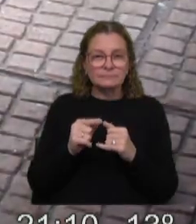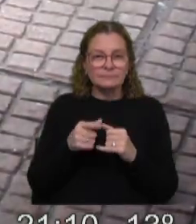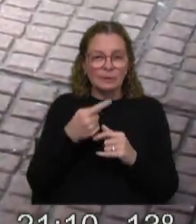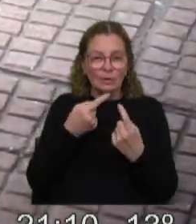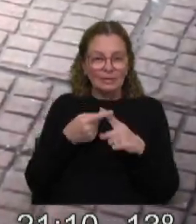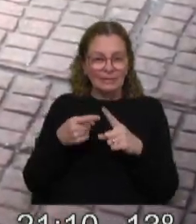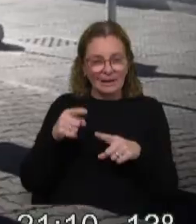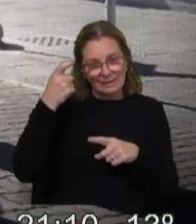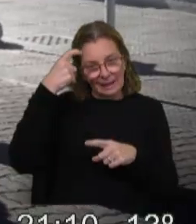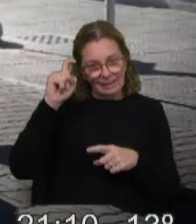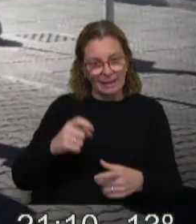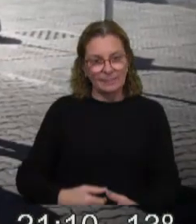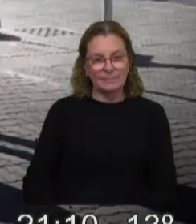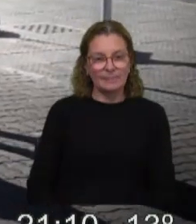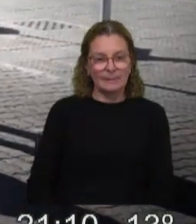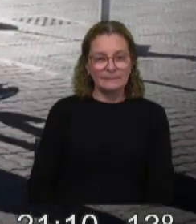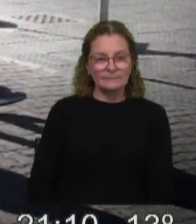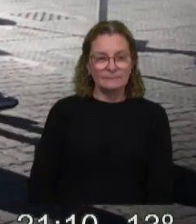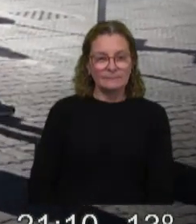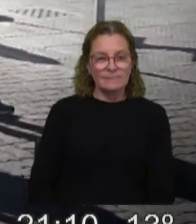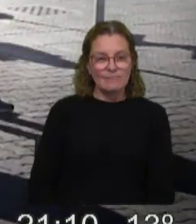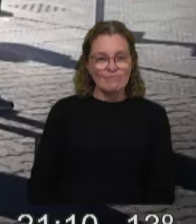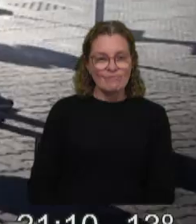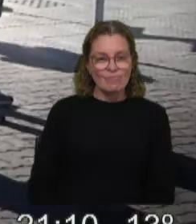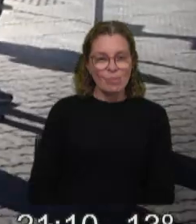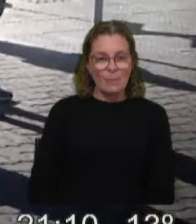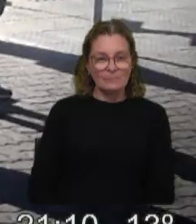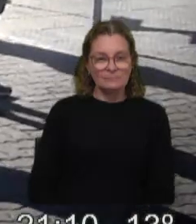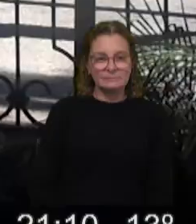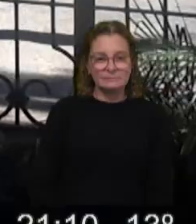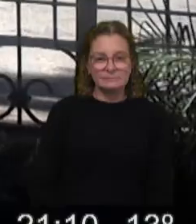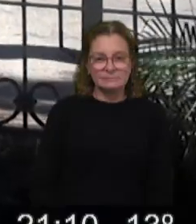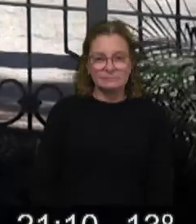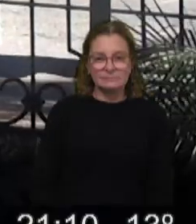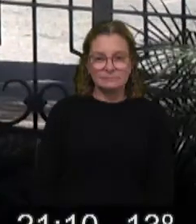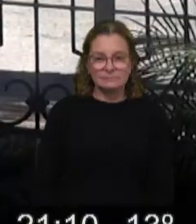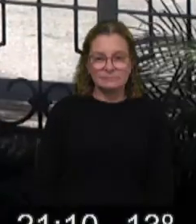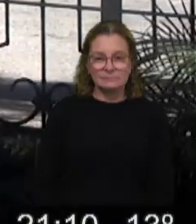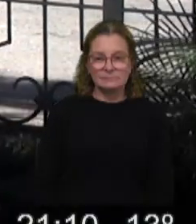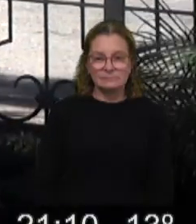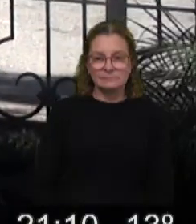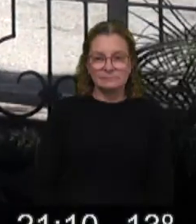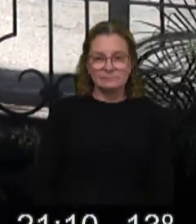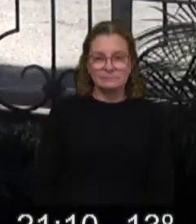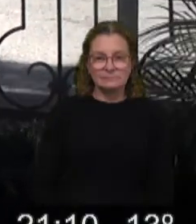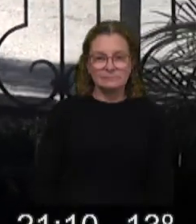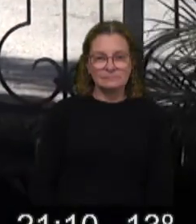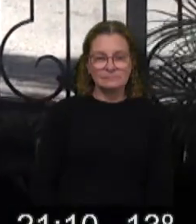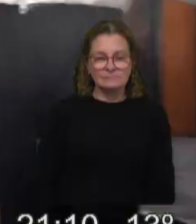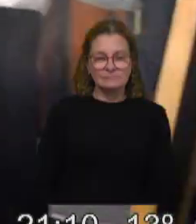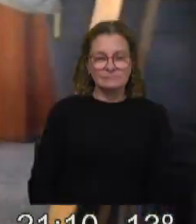con esa idea. Con indeleble memoria, y es origen de esta